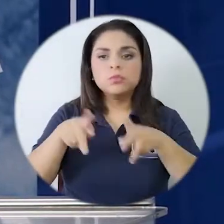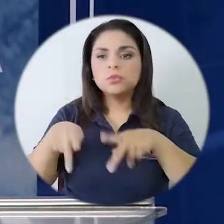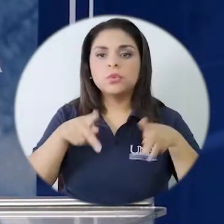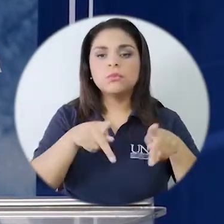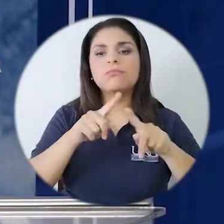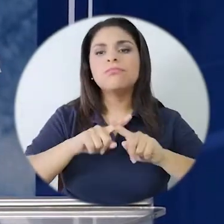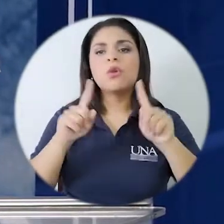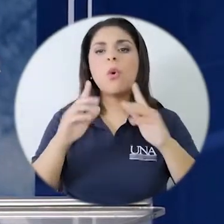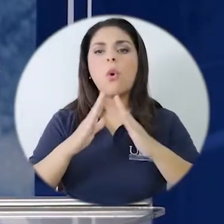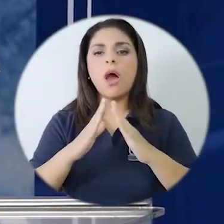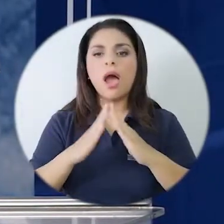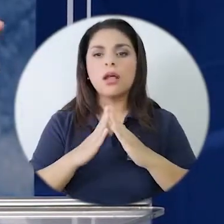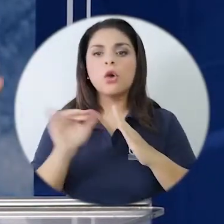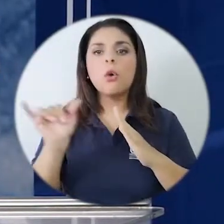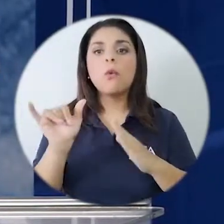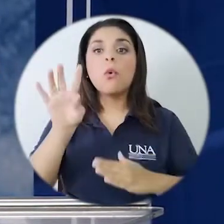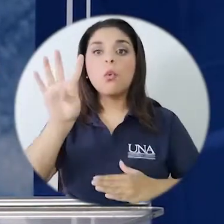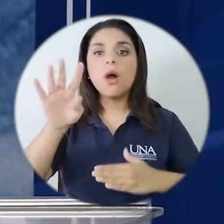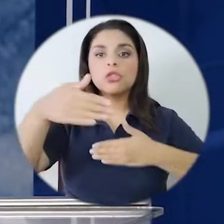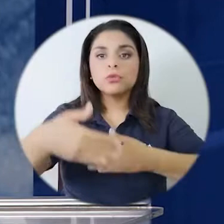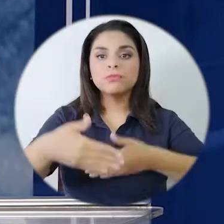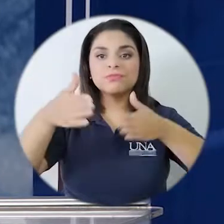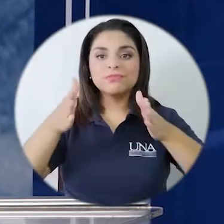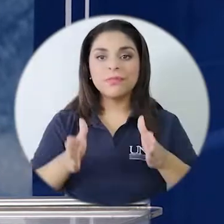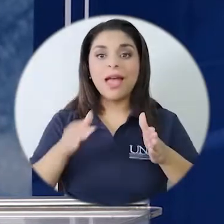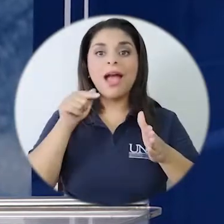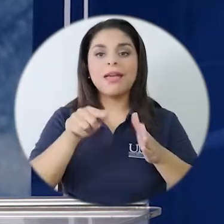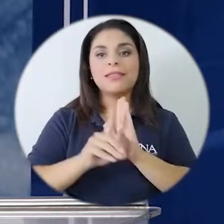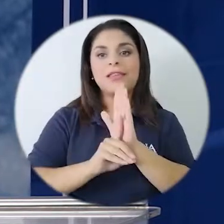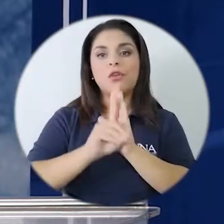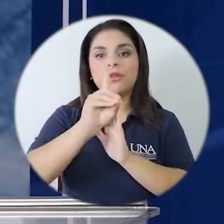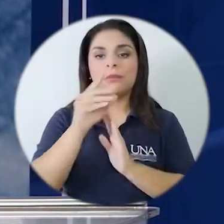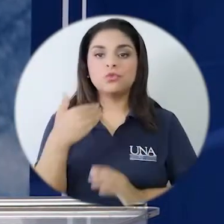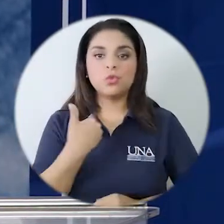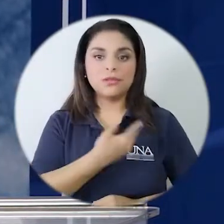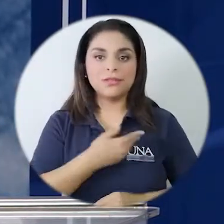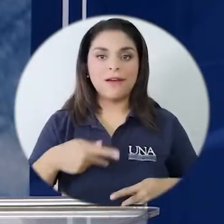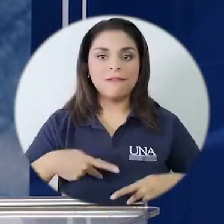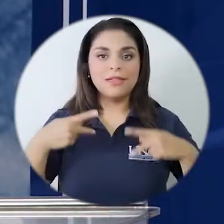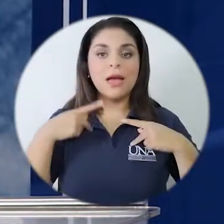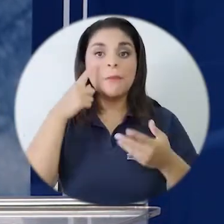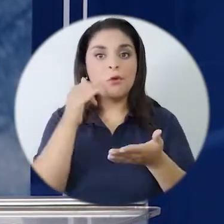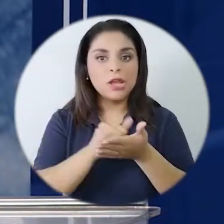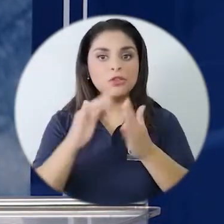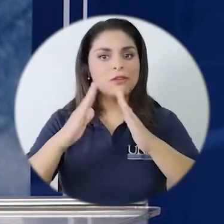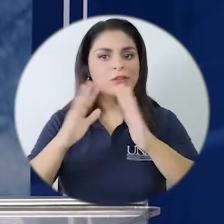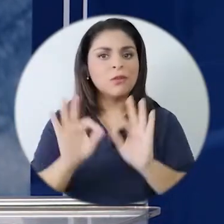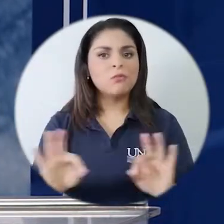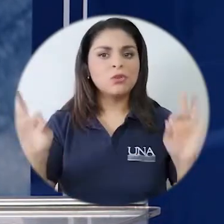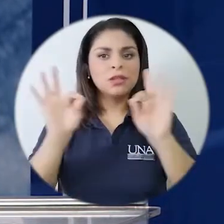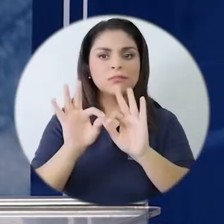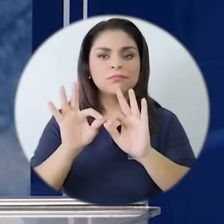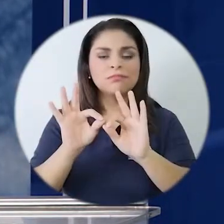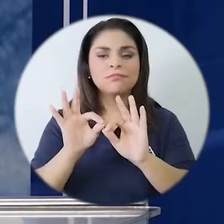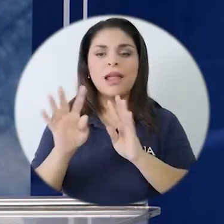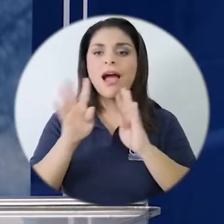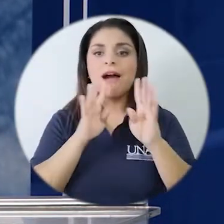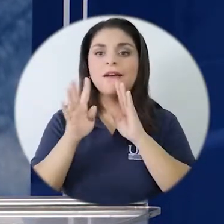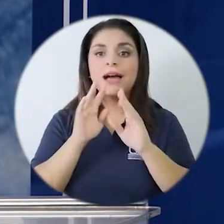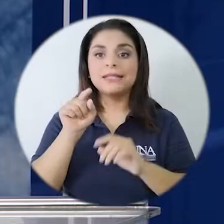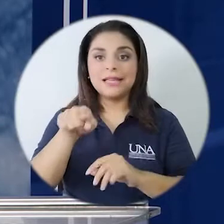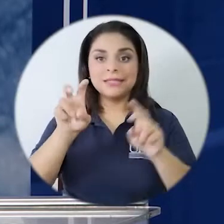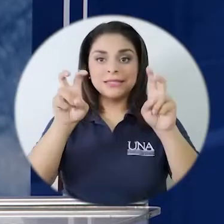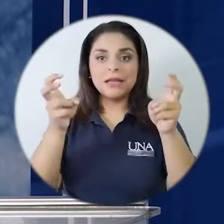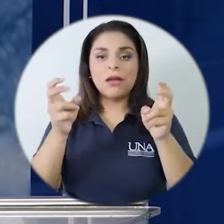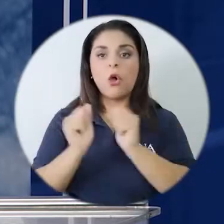hogar, son esas cuatro paredes, por llamarlo de alguna forma, donde desarrollamos nuestra vida, y por eso la vivienda es tan importante. Y para hablar